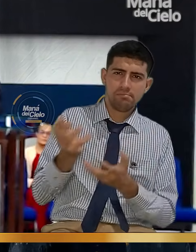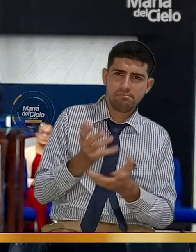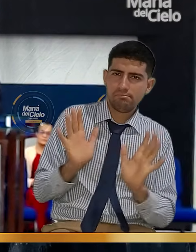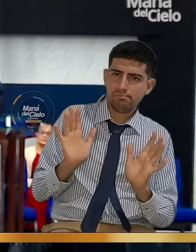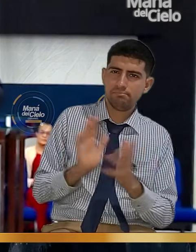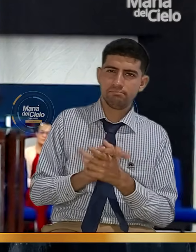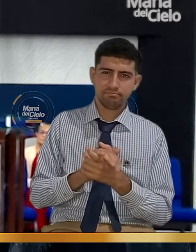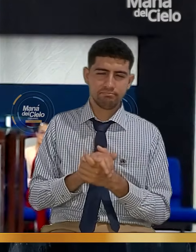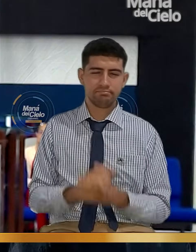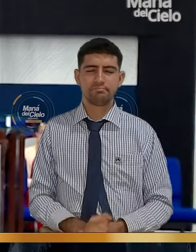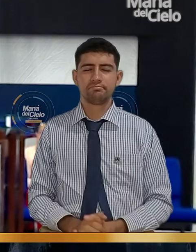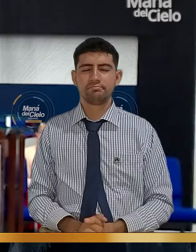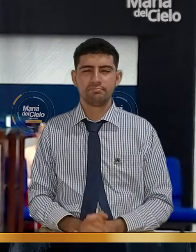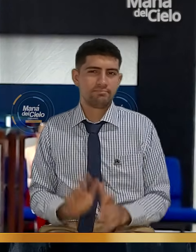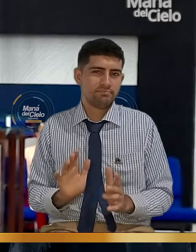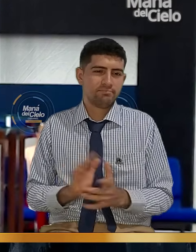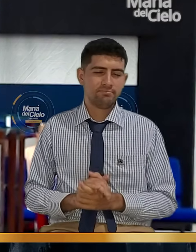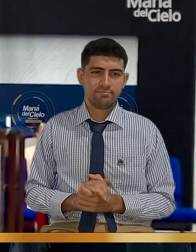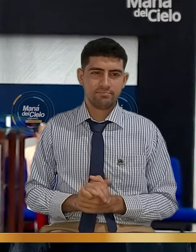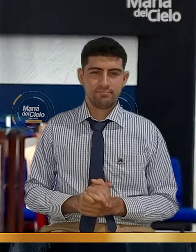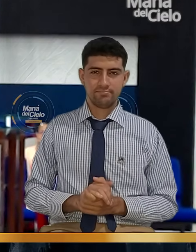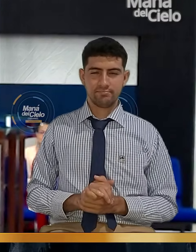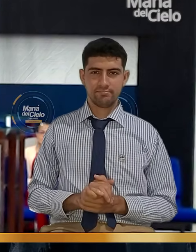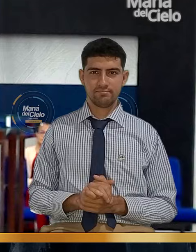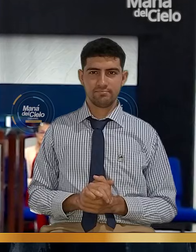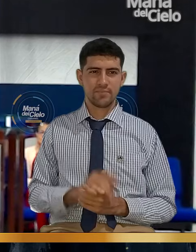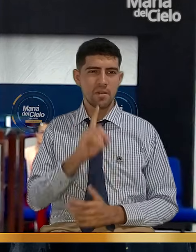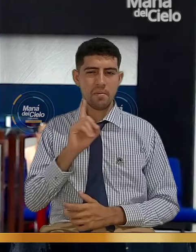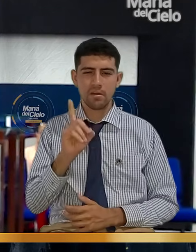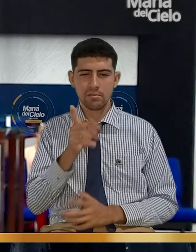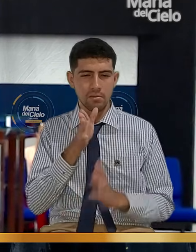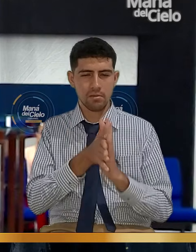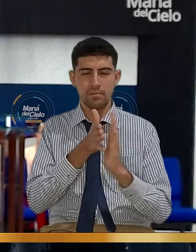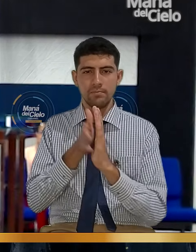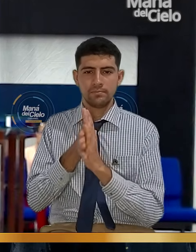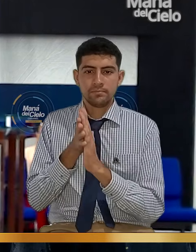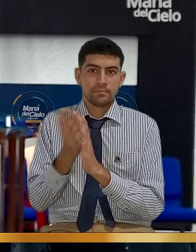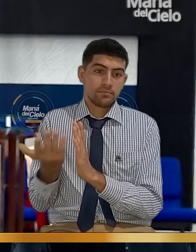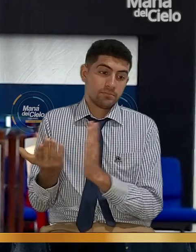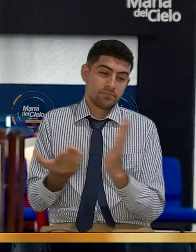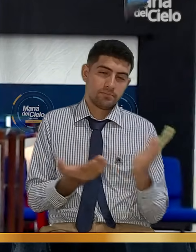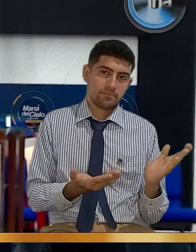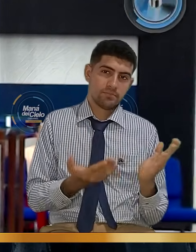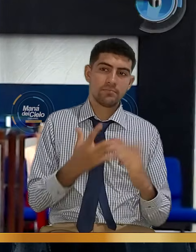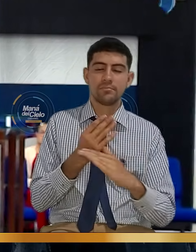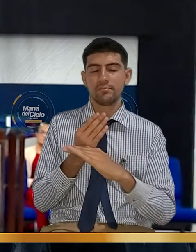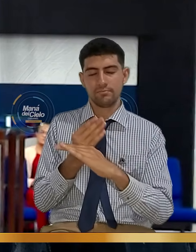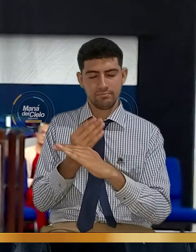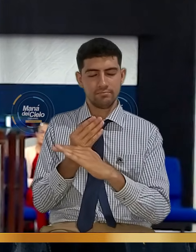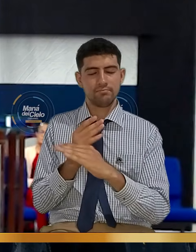una empanada y hablar con ellos un ratico. ¿Qué dicen ustedes? ¿Qué les voy a decir